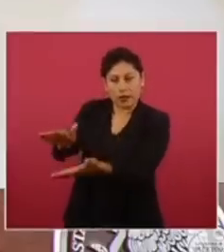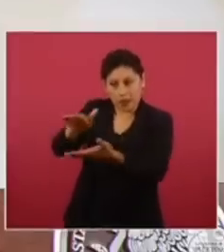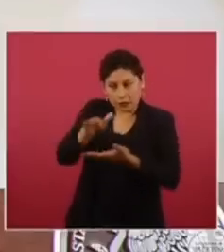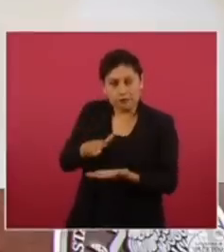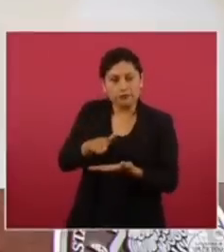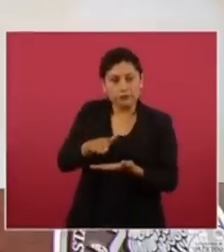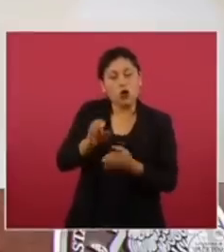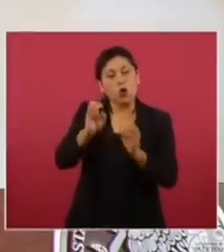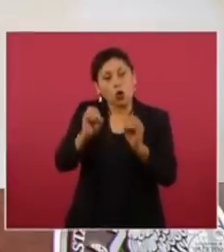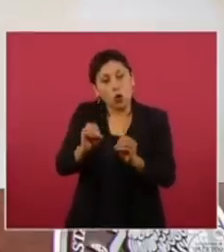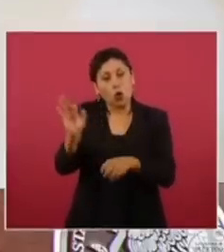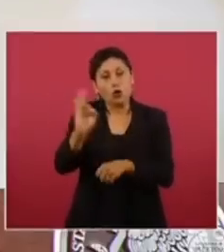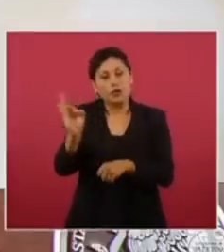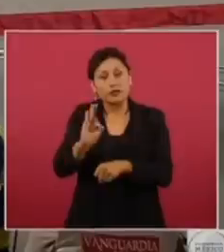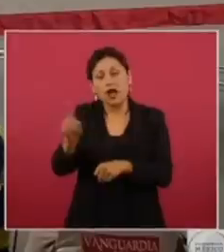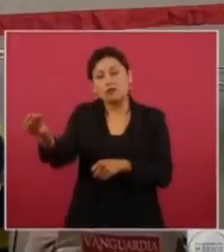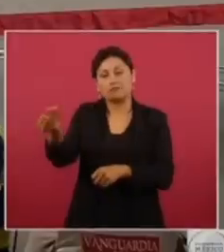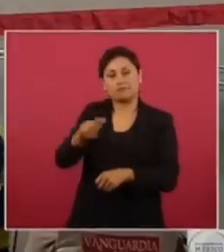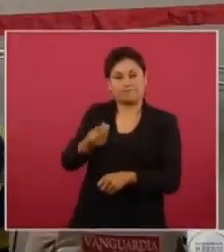su caso, de recuperación.